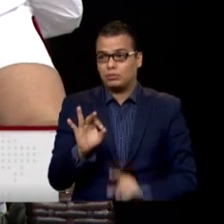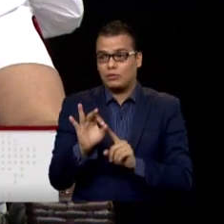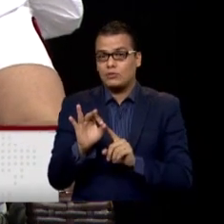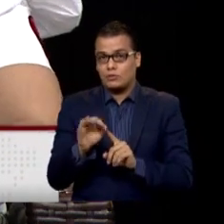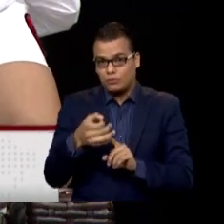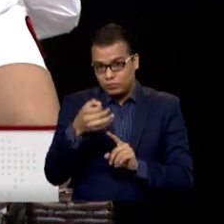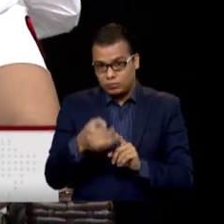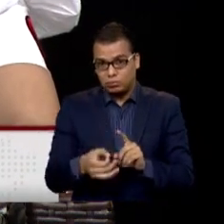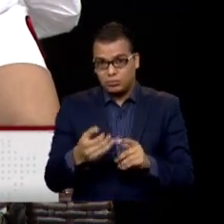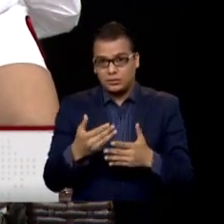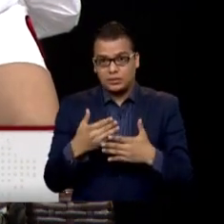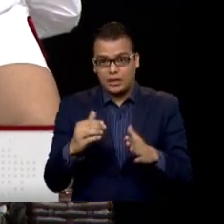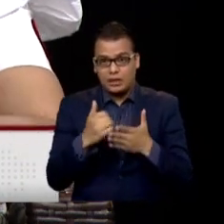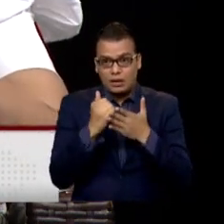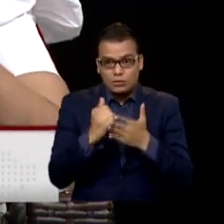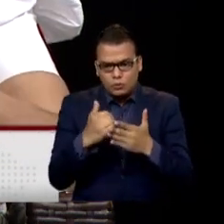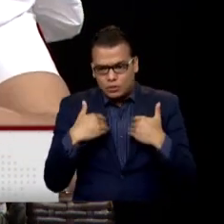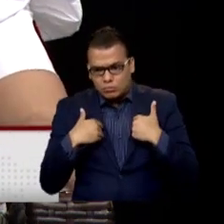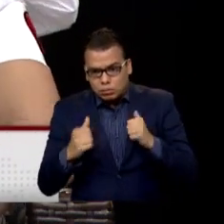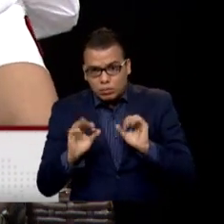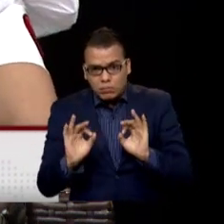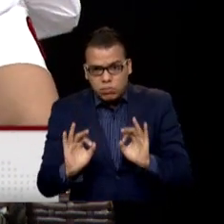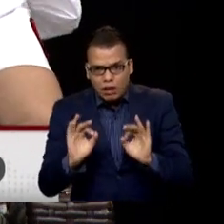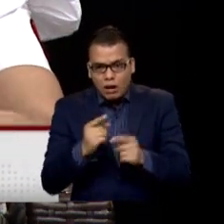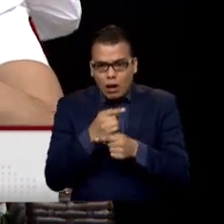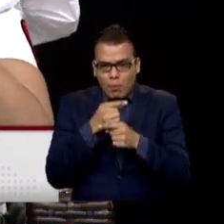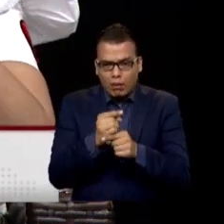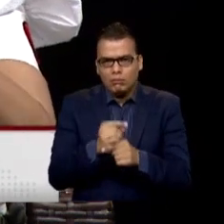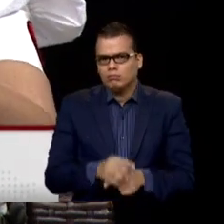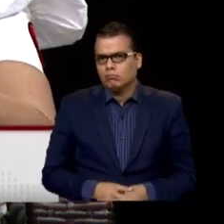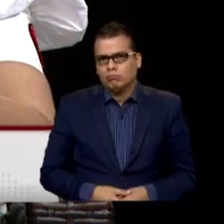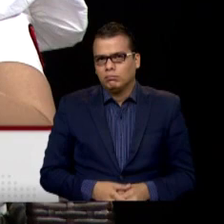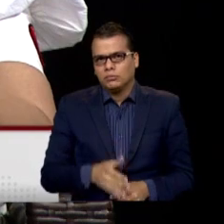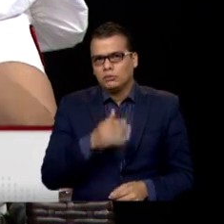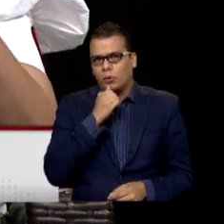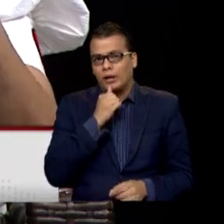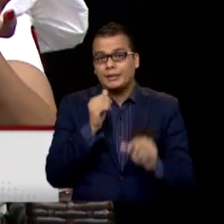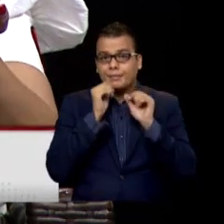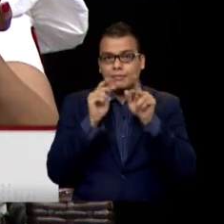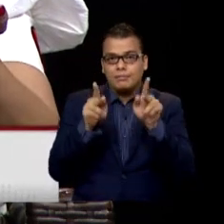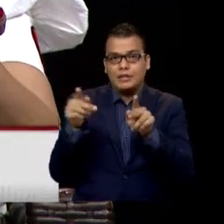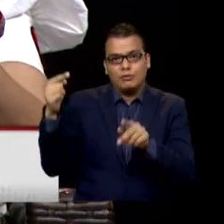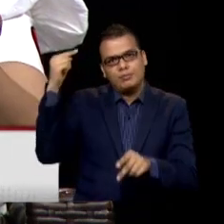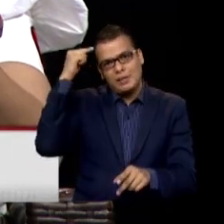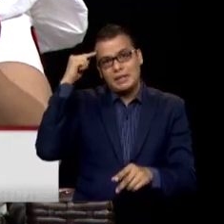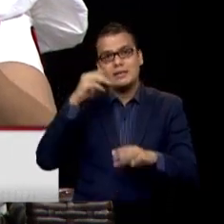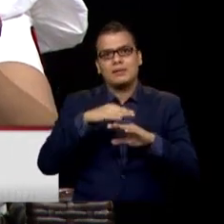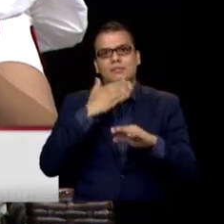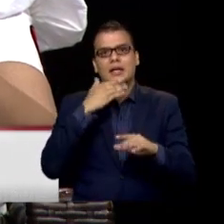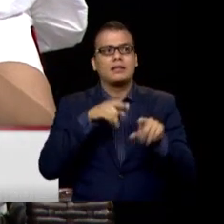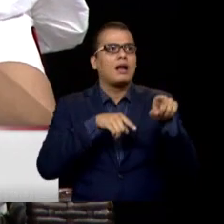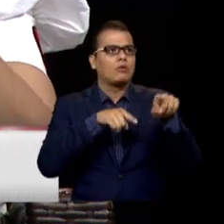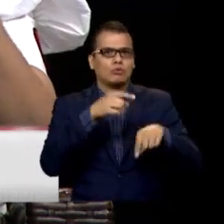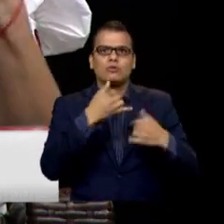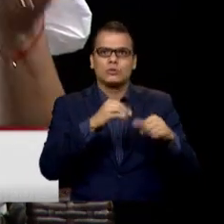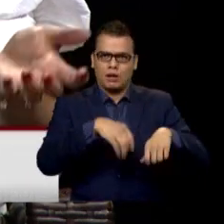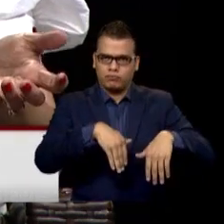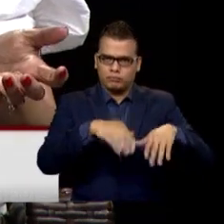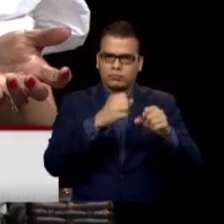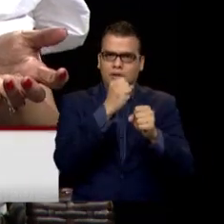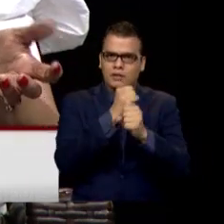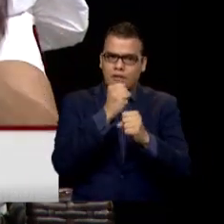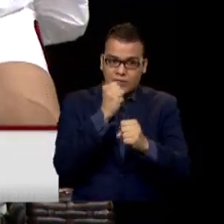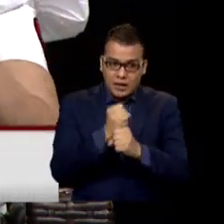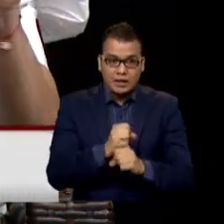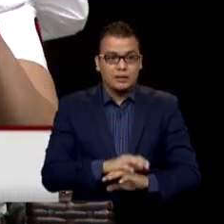el cual no tenemos defensas, es importante mencionarlo. Las personas creen que porque hubo apertura económica, porque empezamos